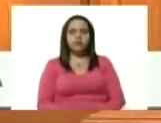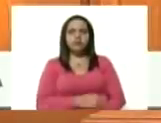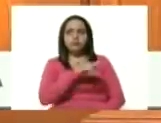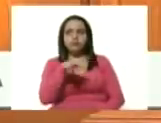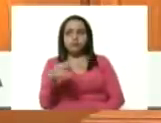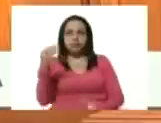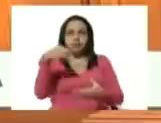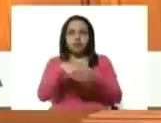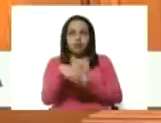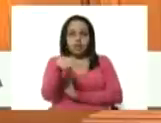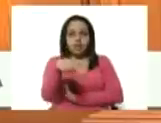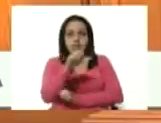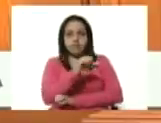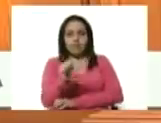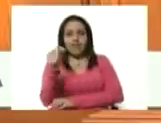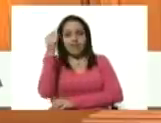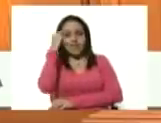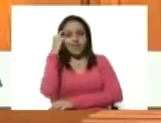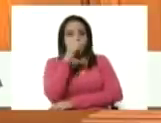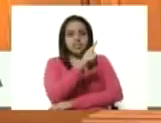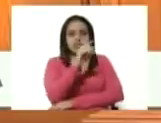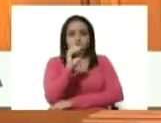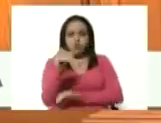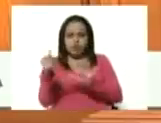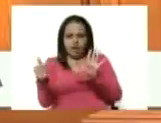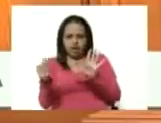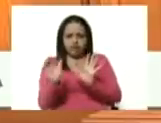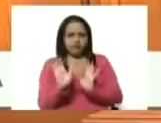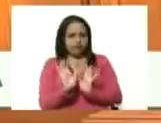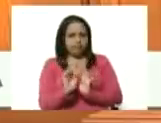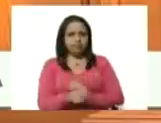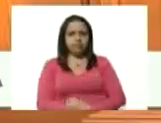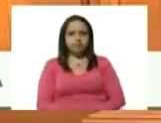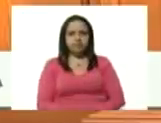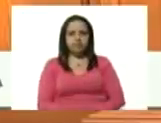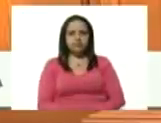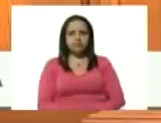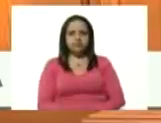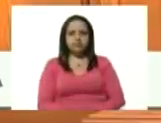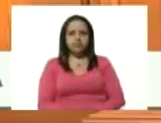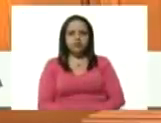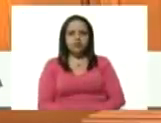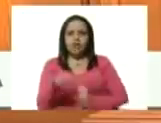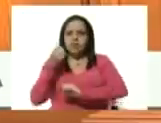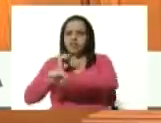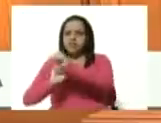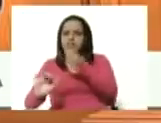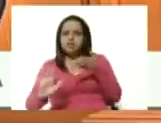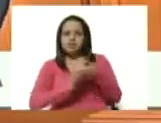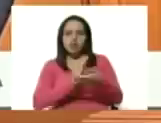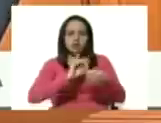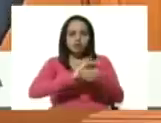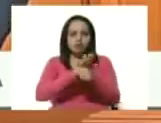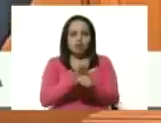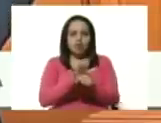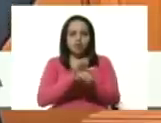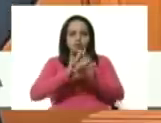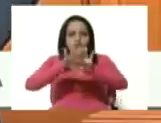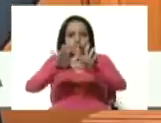en esta semana, hoy es el día número 106, ¿no? De la batalla contra la pandemia.